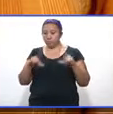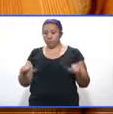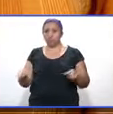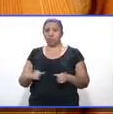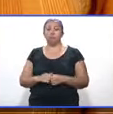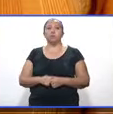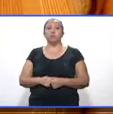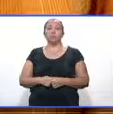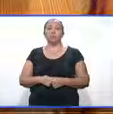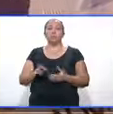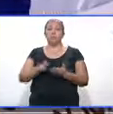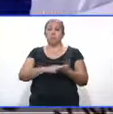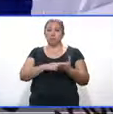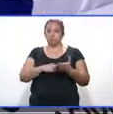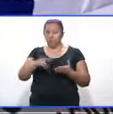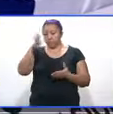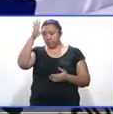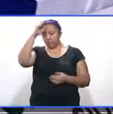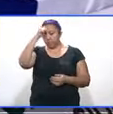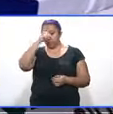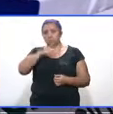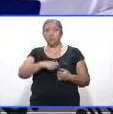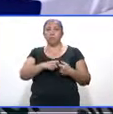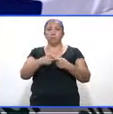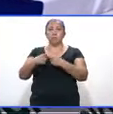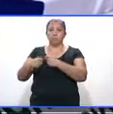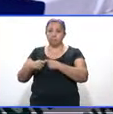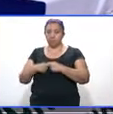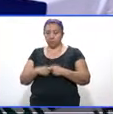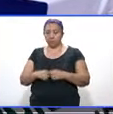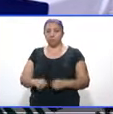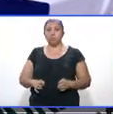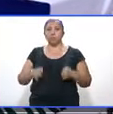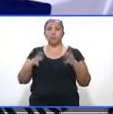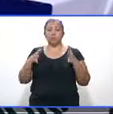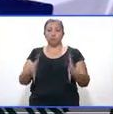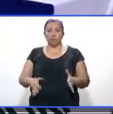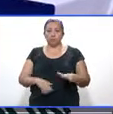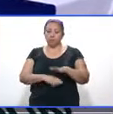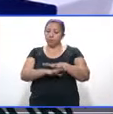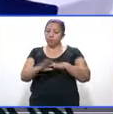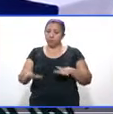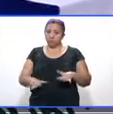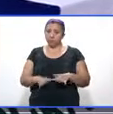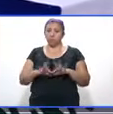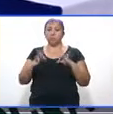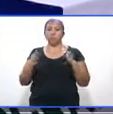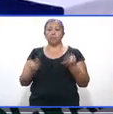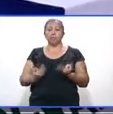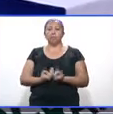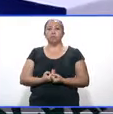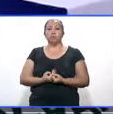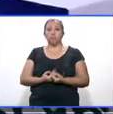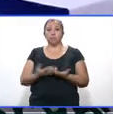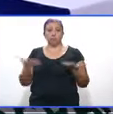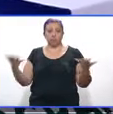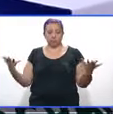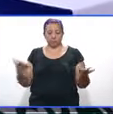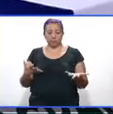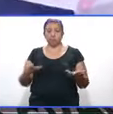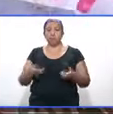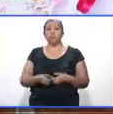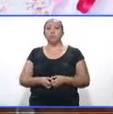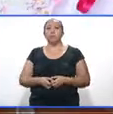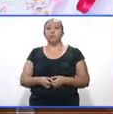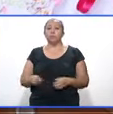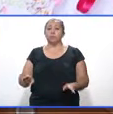Migración firmaron un convenio de colaboración para establecer las bases y los mecanismos para diseñar y aplicar